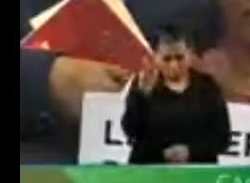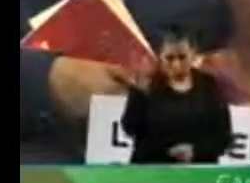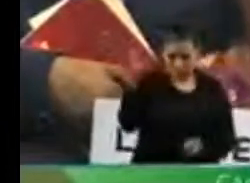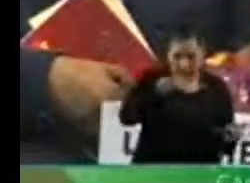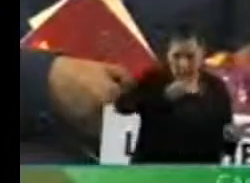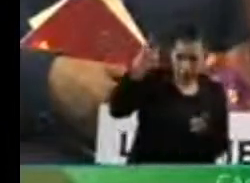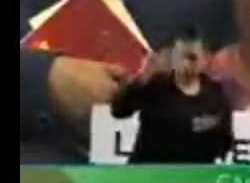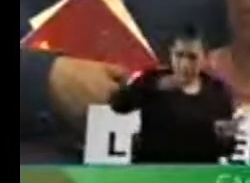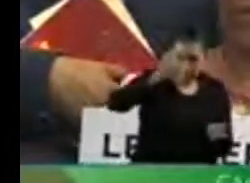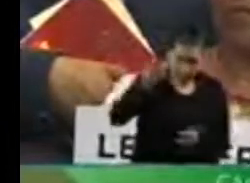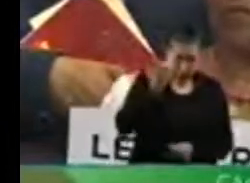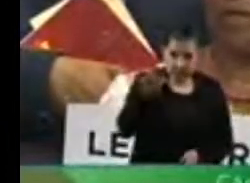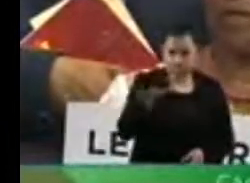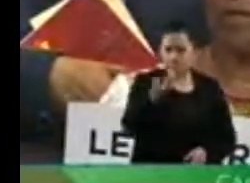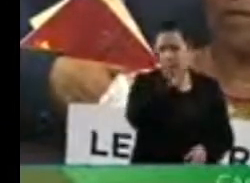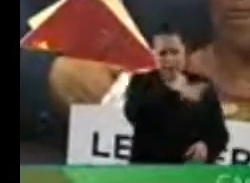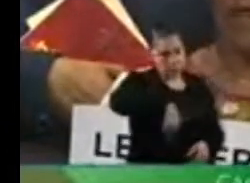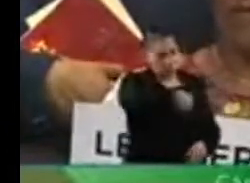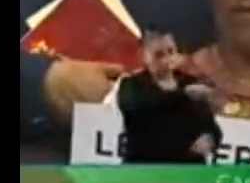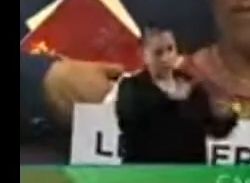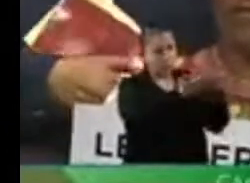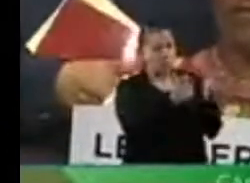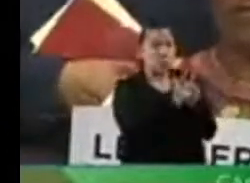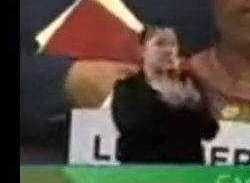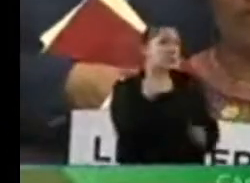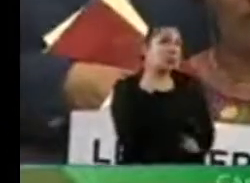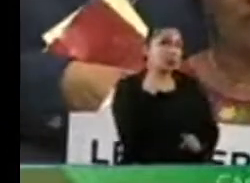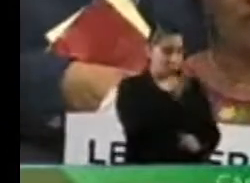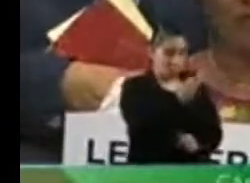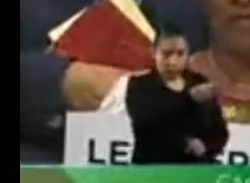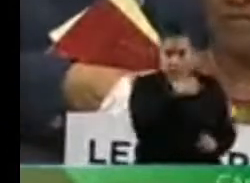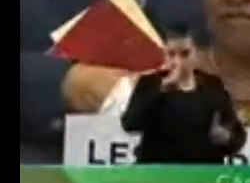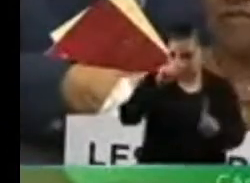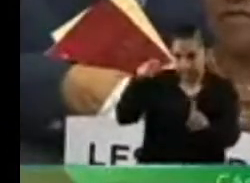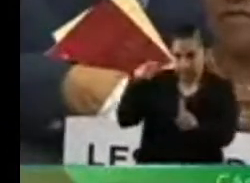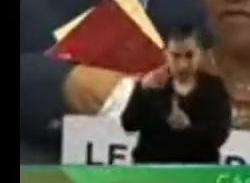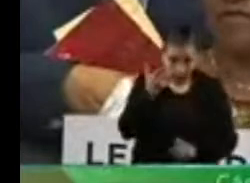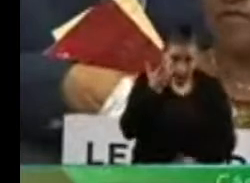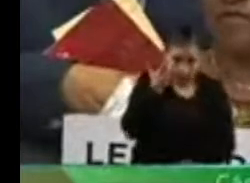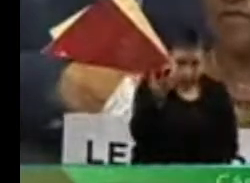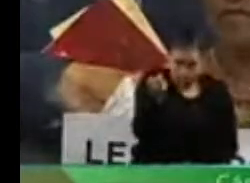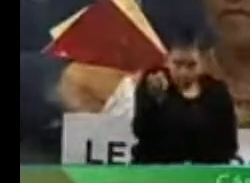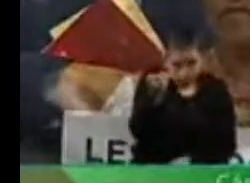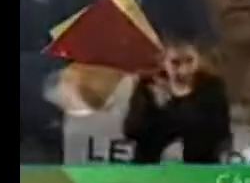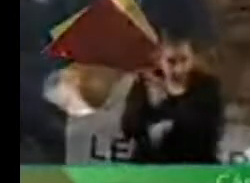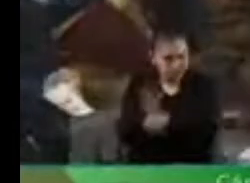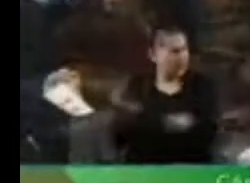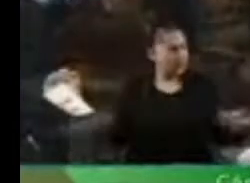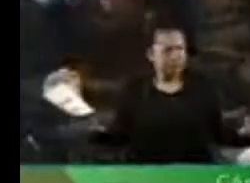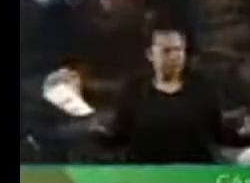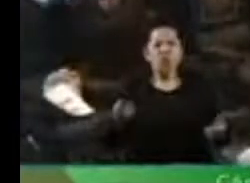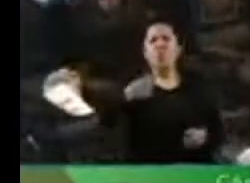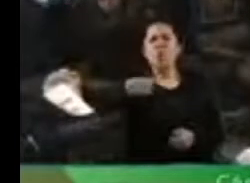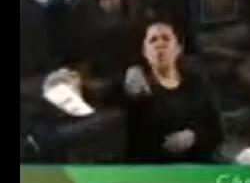es lo que defiende la oposición el día de hoy. Y nos dicen que cómo vamos a bajar las tarifas, muy sencillo, con